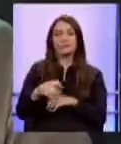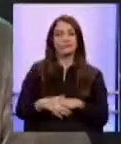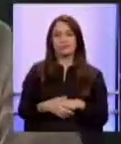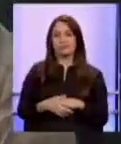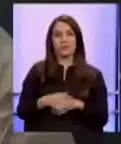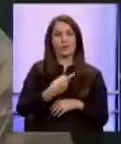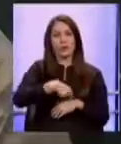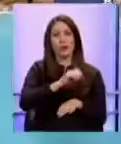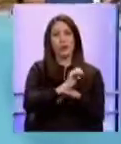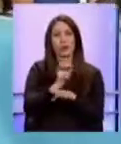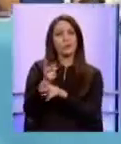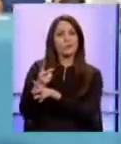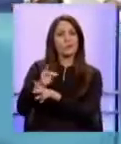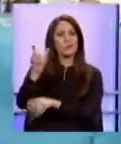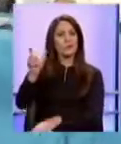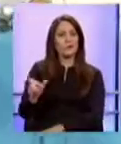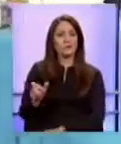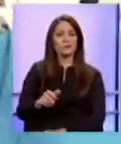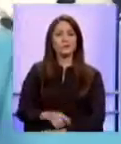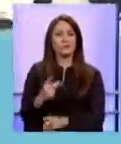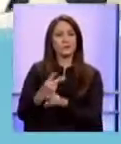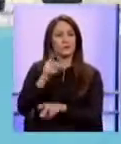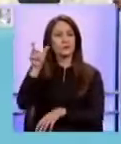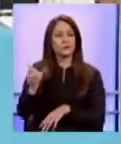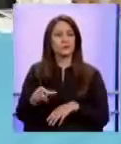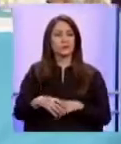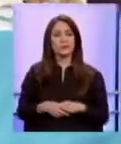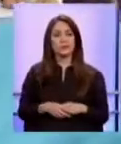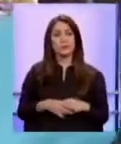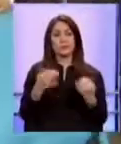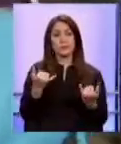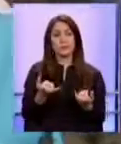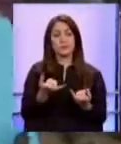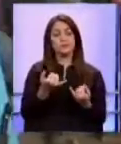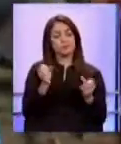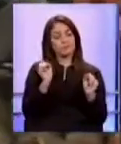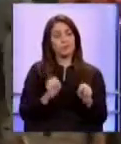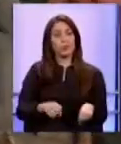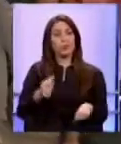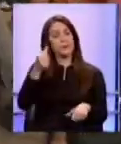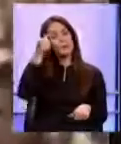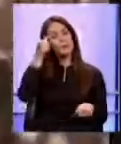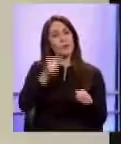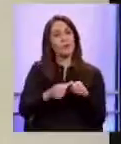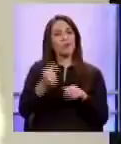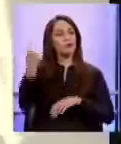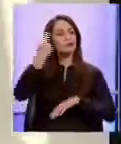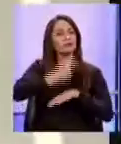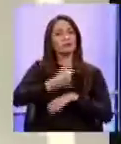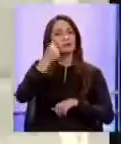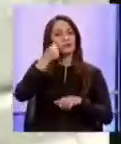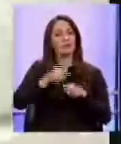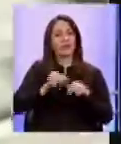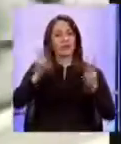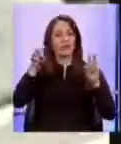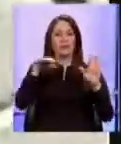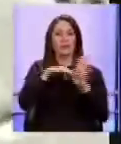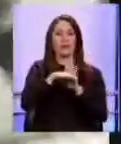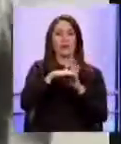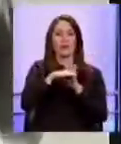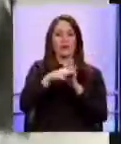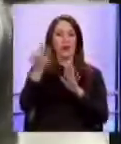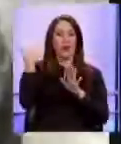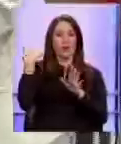para la patria ecuatoriana. Anunciaron además que tomarán acciones para revitalizar la memoria histórica sobre el feriado bancario y